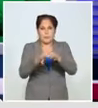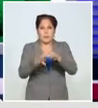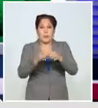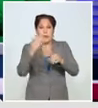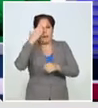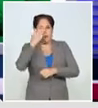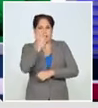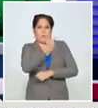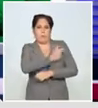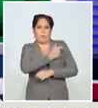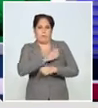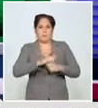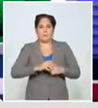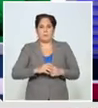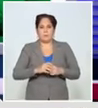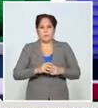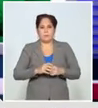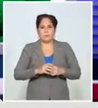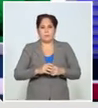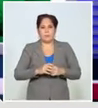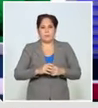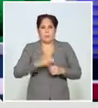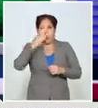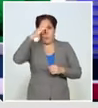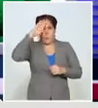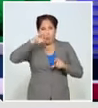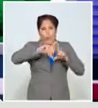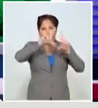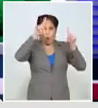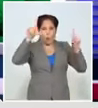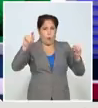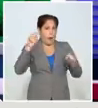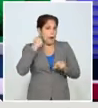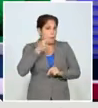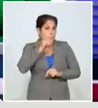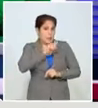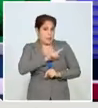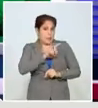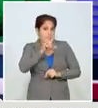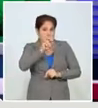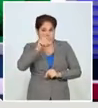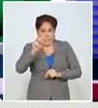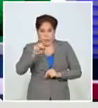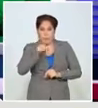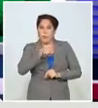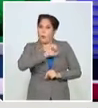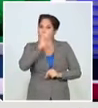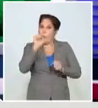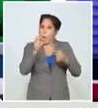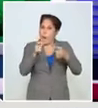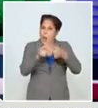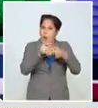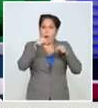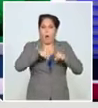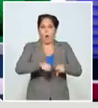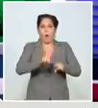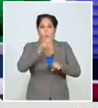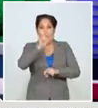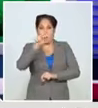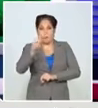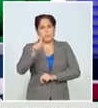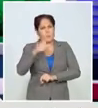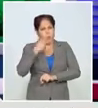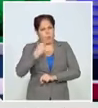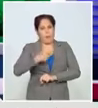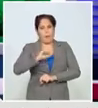como lo logró durante prácticamente todo el año 2020, pues en este año, en